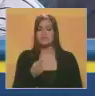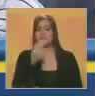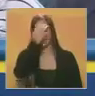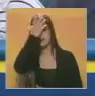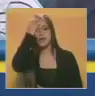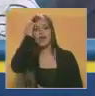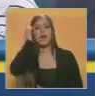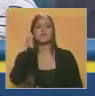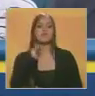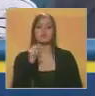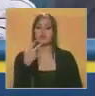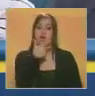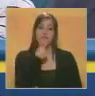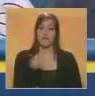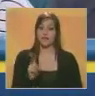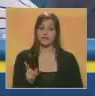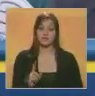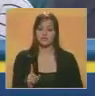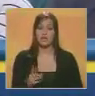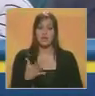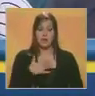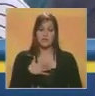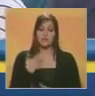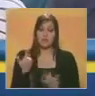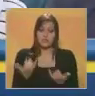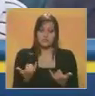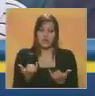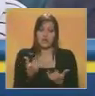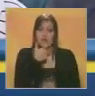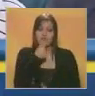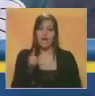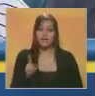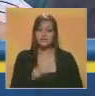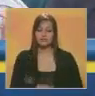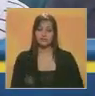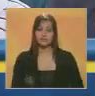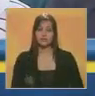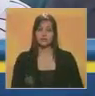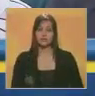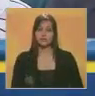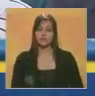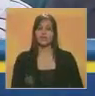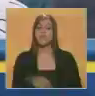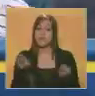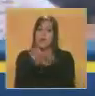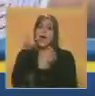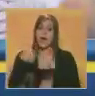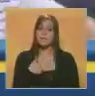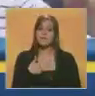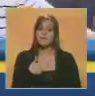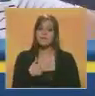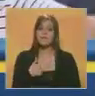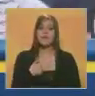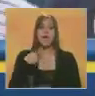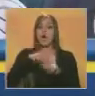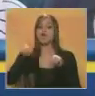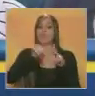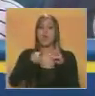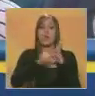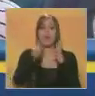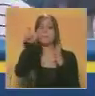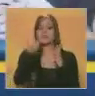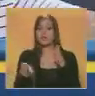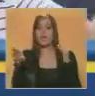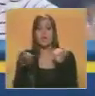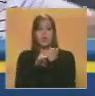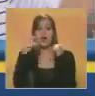esa oportunidad no es fácil. Para uno que está aquí ya no es fácil. Y así como nos pasa a nosotros, nos les va a pasar a muchos que están